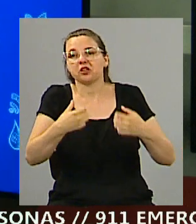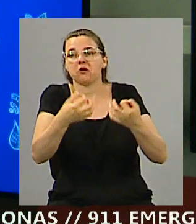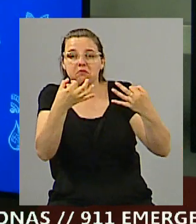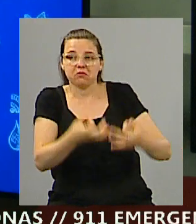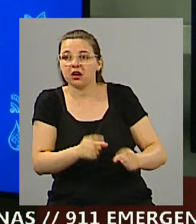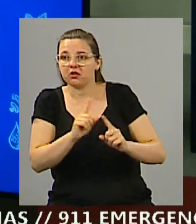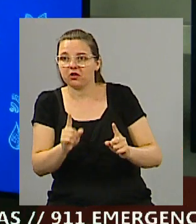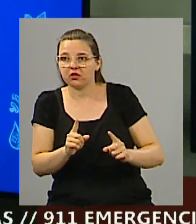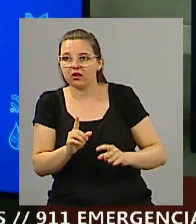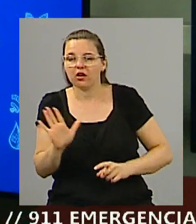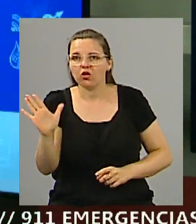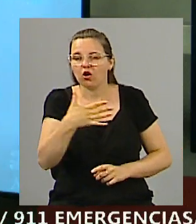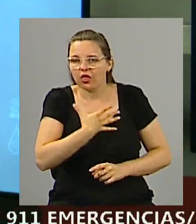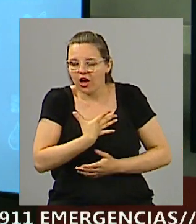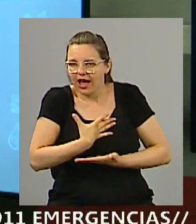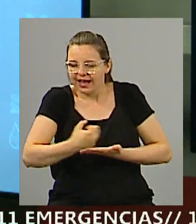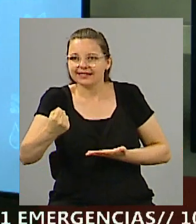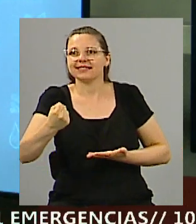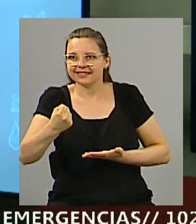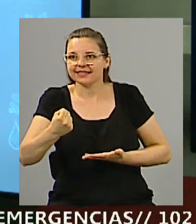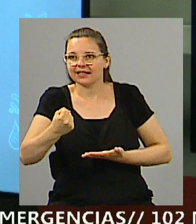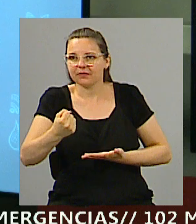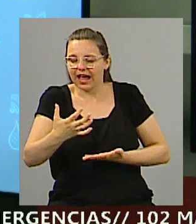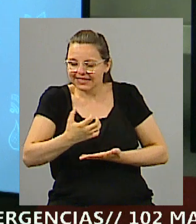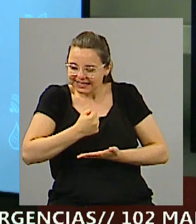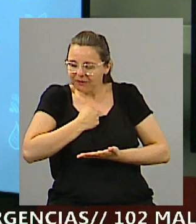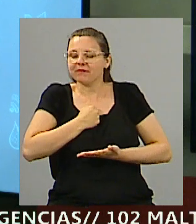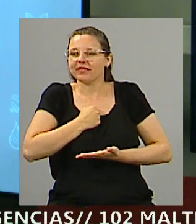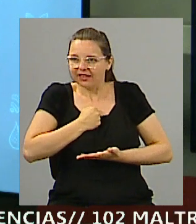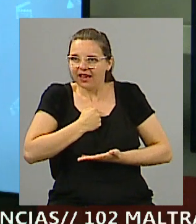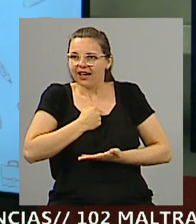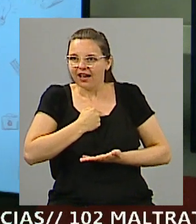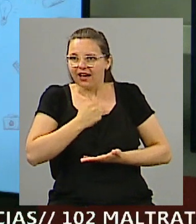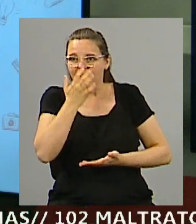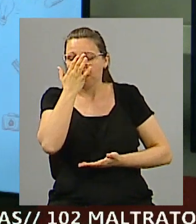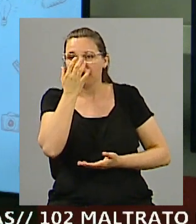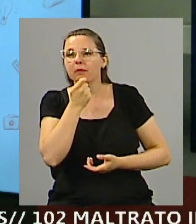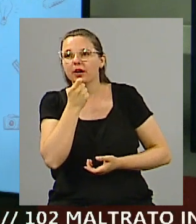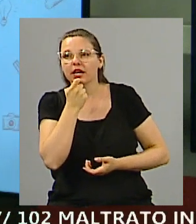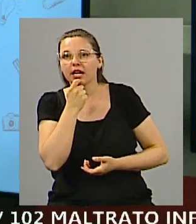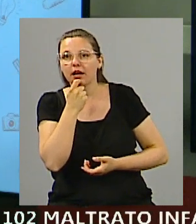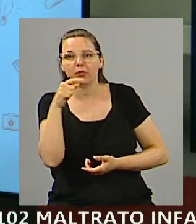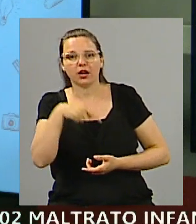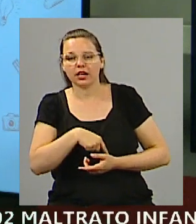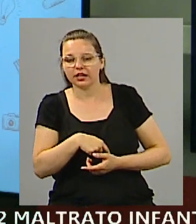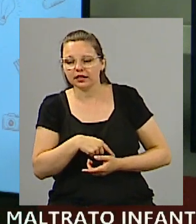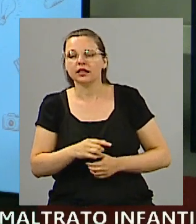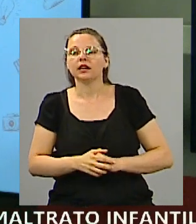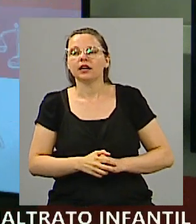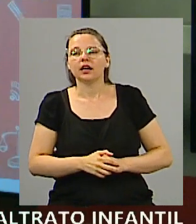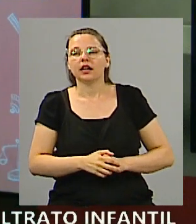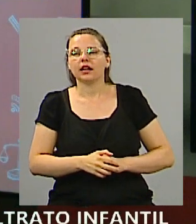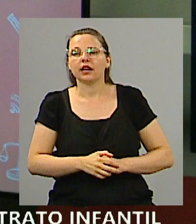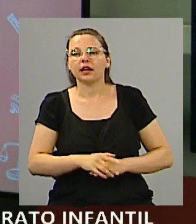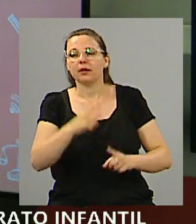todo un tema que lo asumamos nosotros, ¿no? También porque tendríamos que estar preparados para, si en caso de que haya un diagnóstico, enfrentar esa situación. Me parece